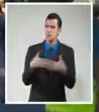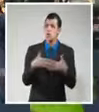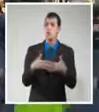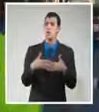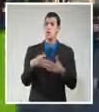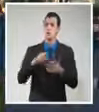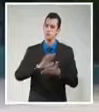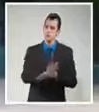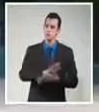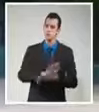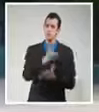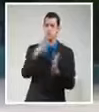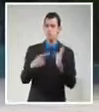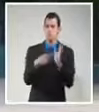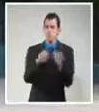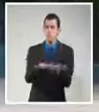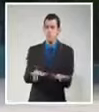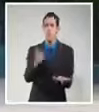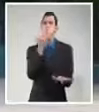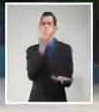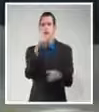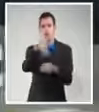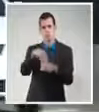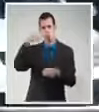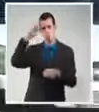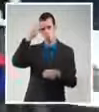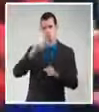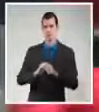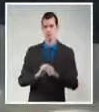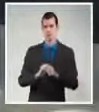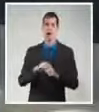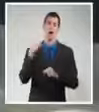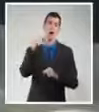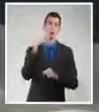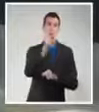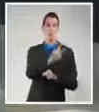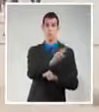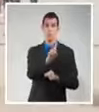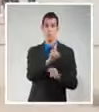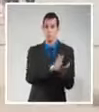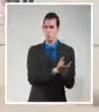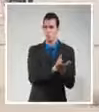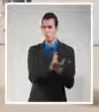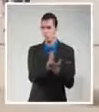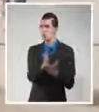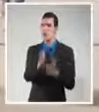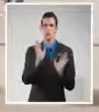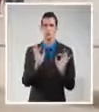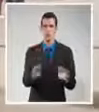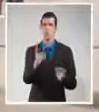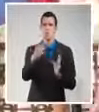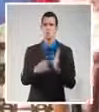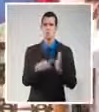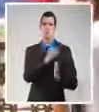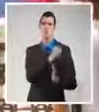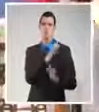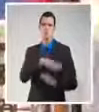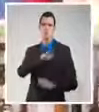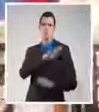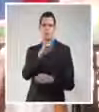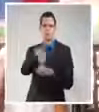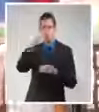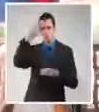condiciones de desestabilización, alterar la tranquilidad ciudadana y dañar la paz social en Cuba. Utilizando como pretexto la